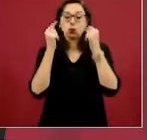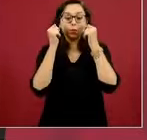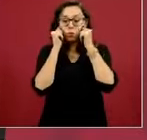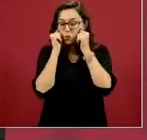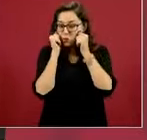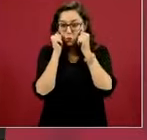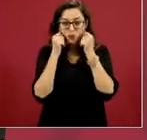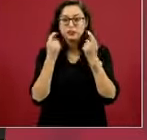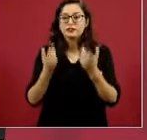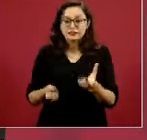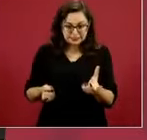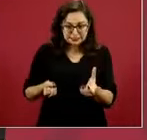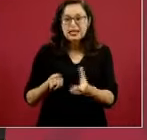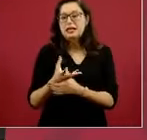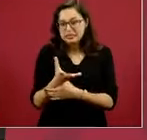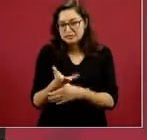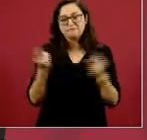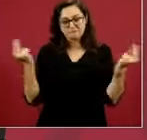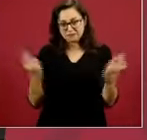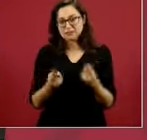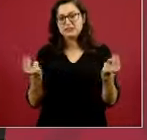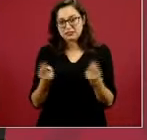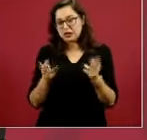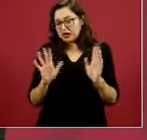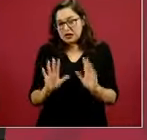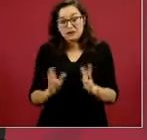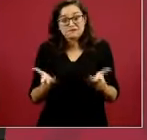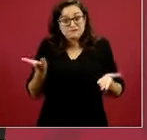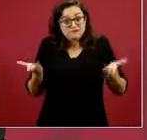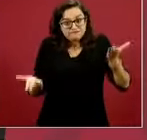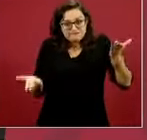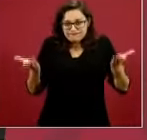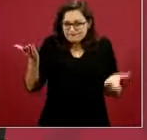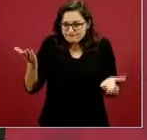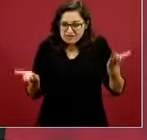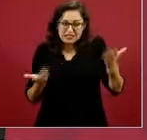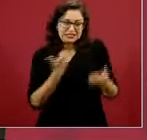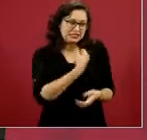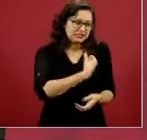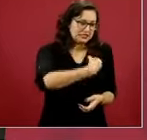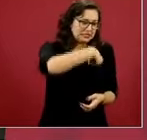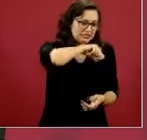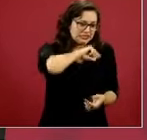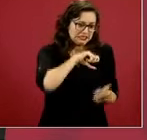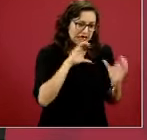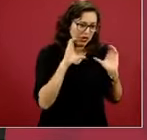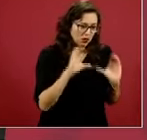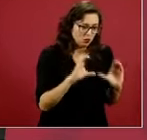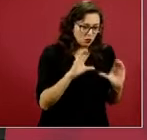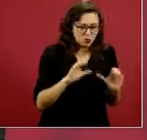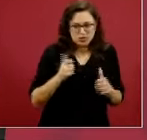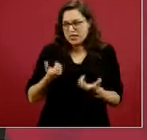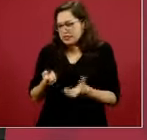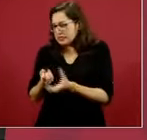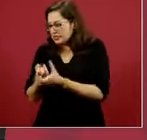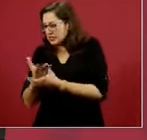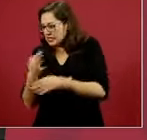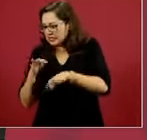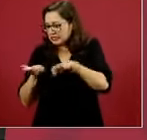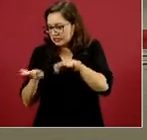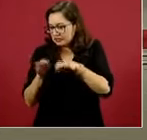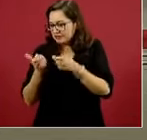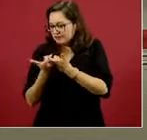de tener que salir, porque también hay que recordar y este balance complejo entre la necesidad de salir para